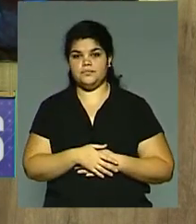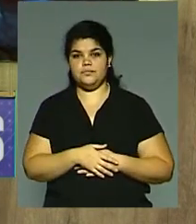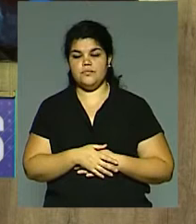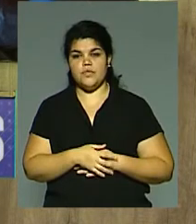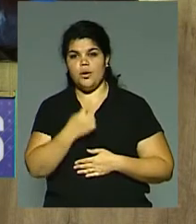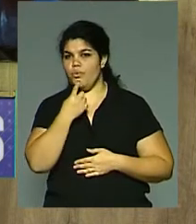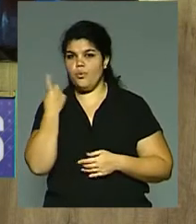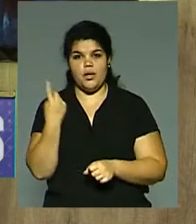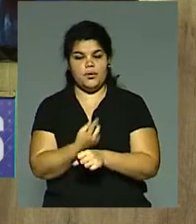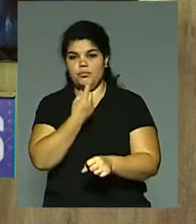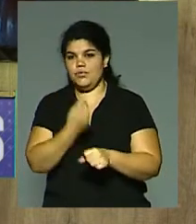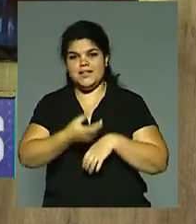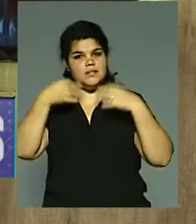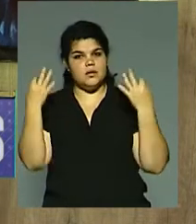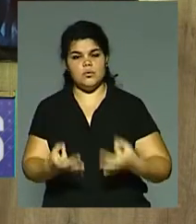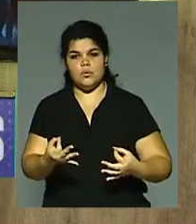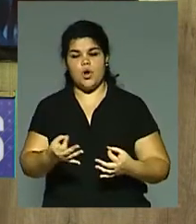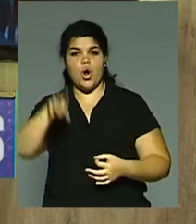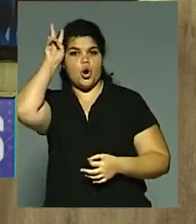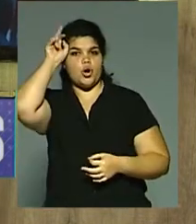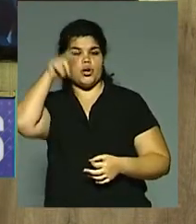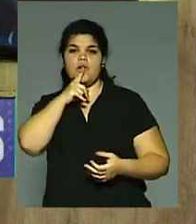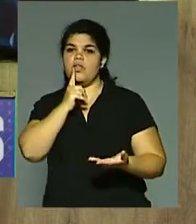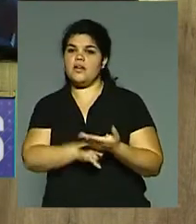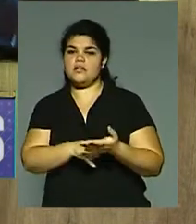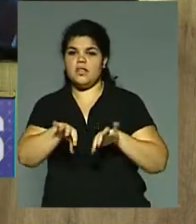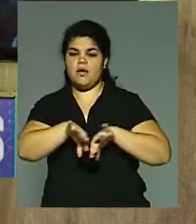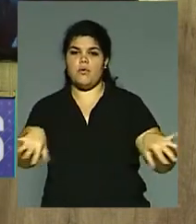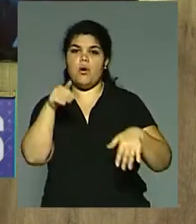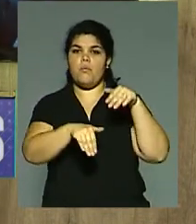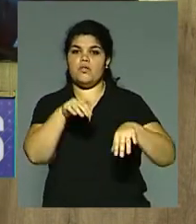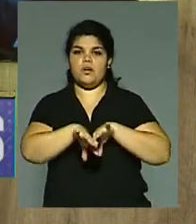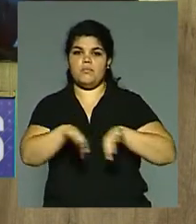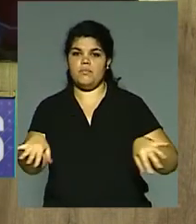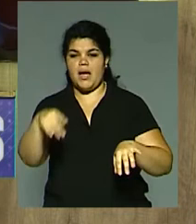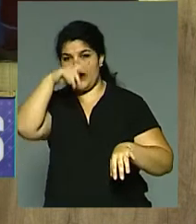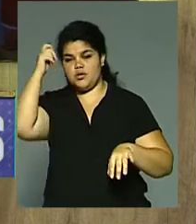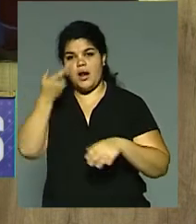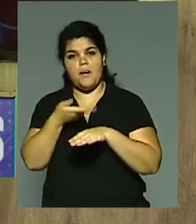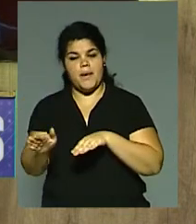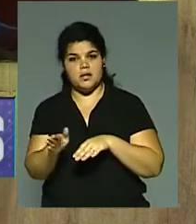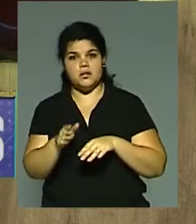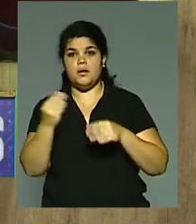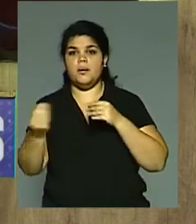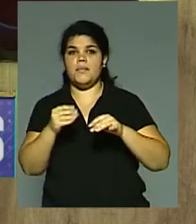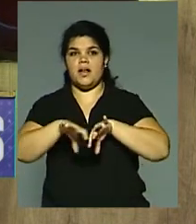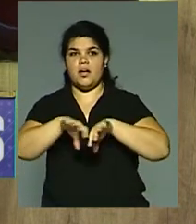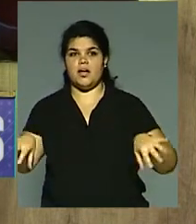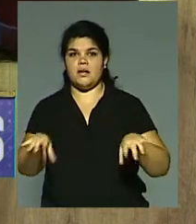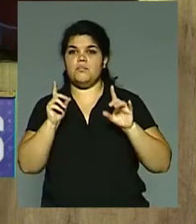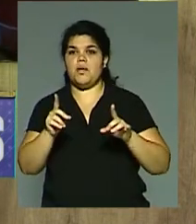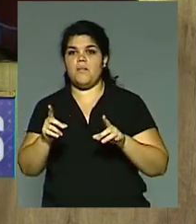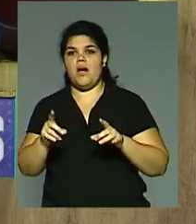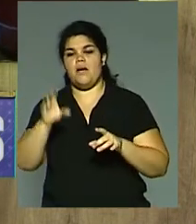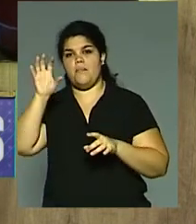que Cornejo tomó una buena decisión cuando eligió desdoblar las elecciones de las nacionales, justamente para despegar la gestión nacional